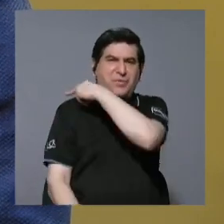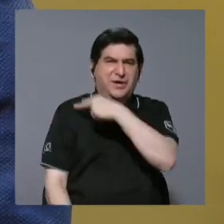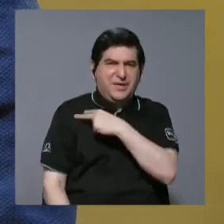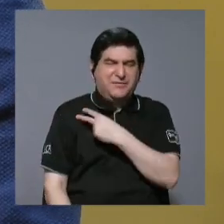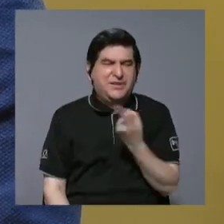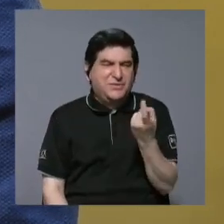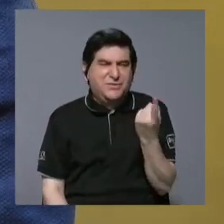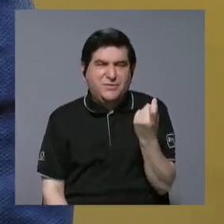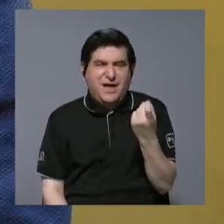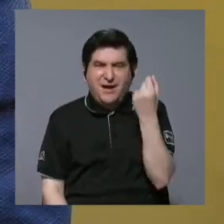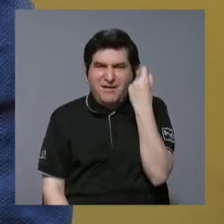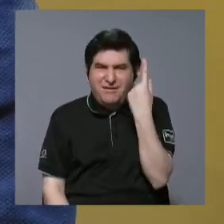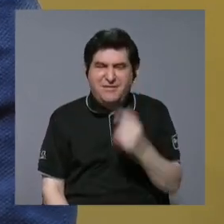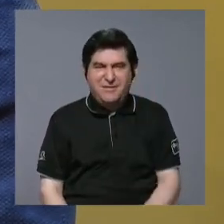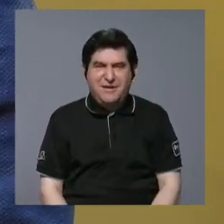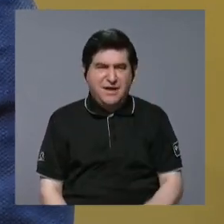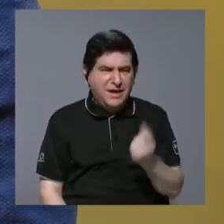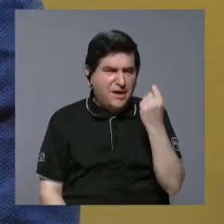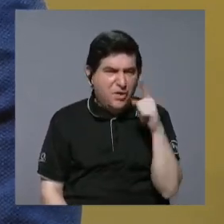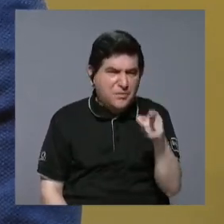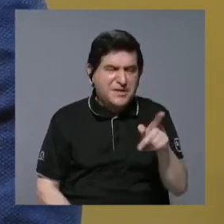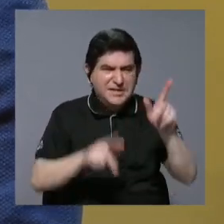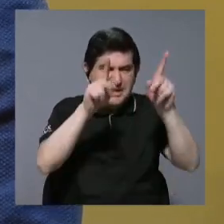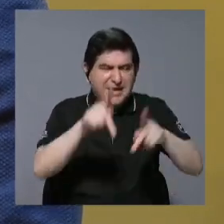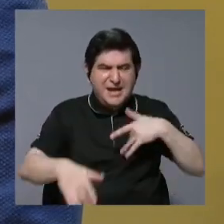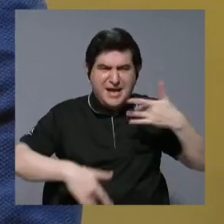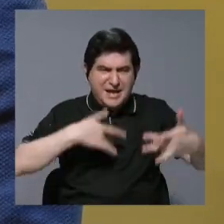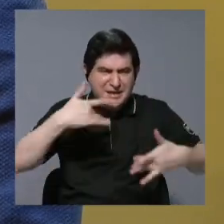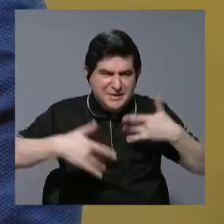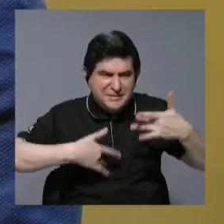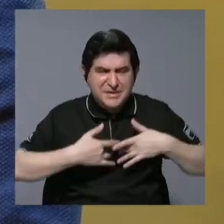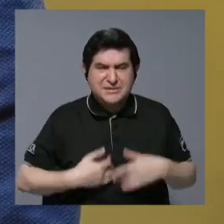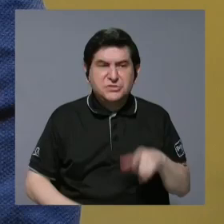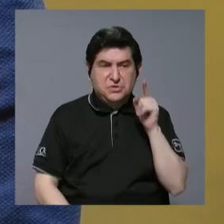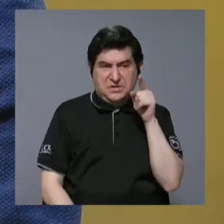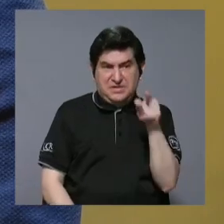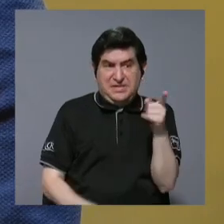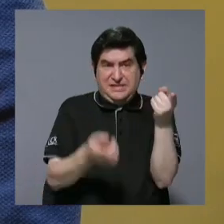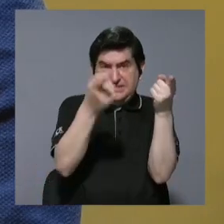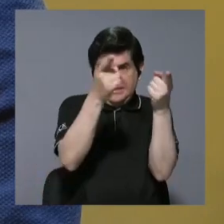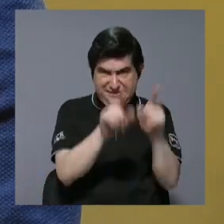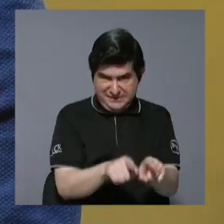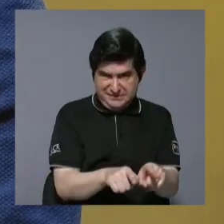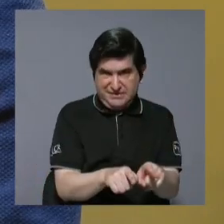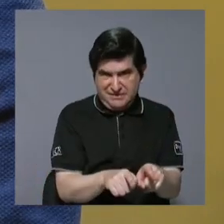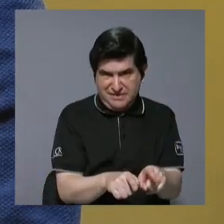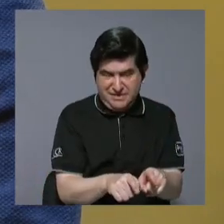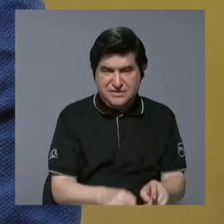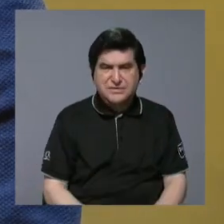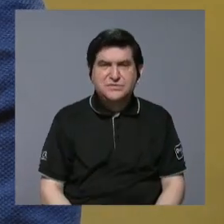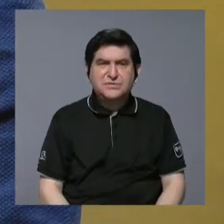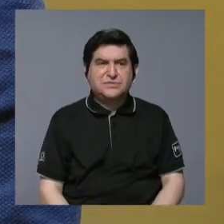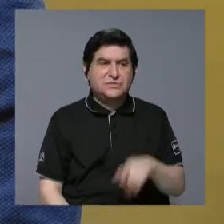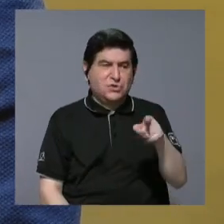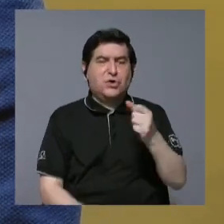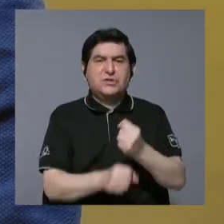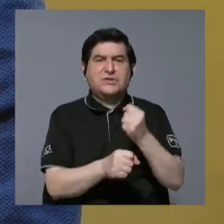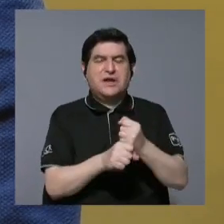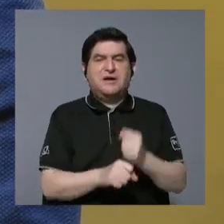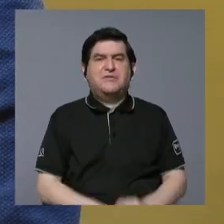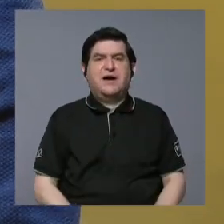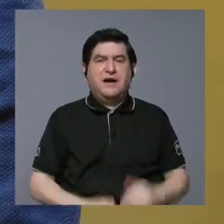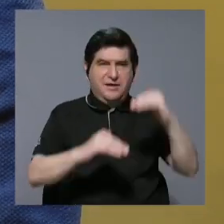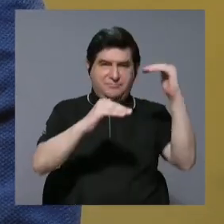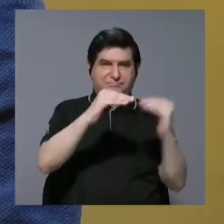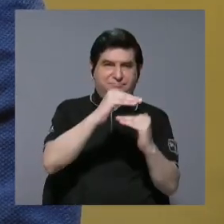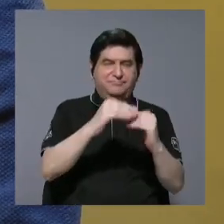Entender qué es lo que siente la persona que tal vez está en cargos subordinados, para